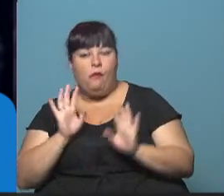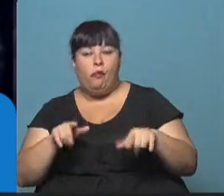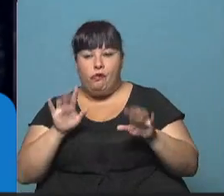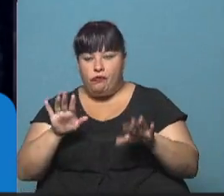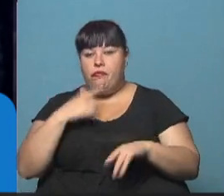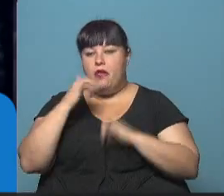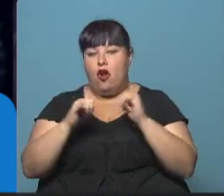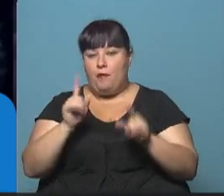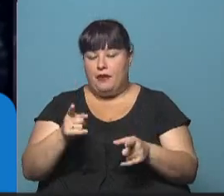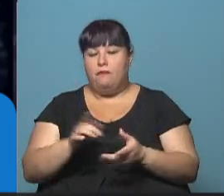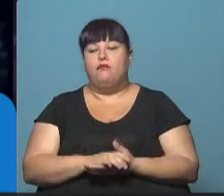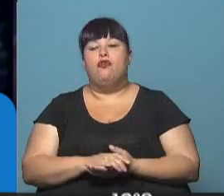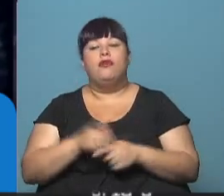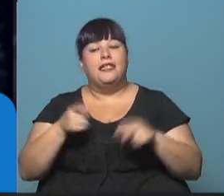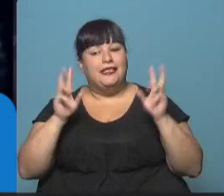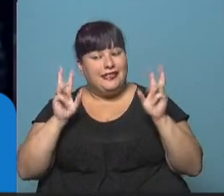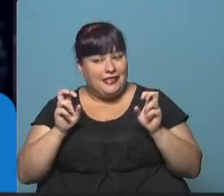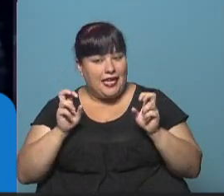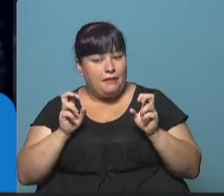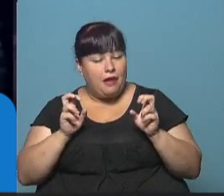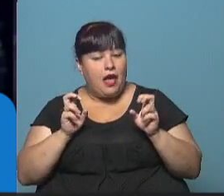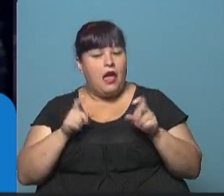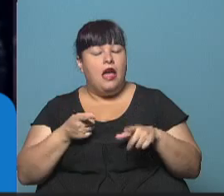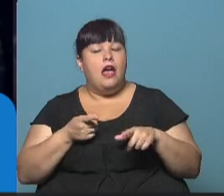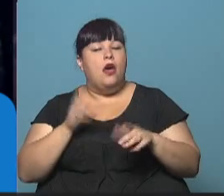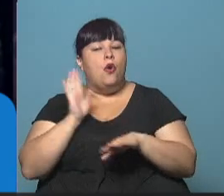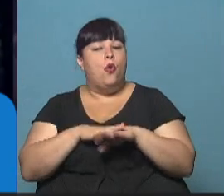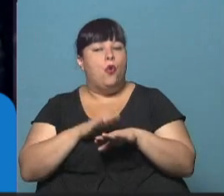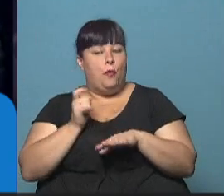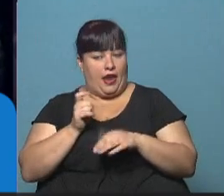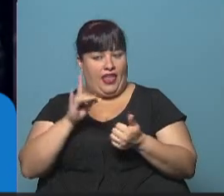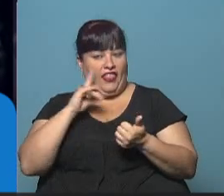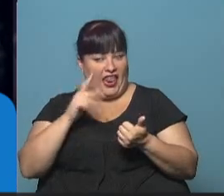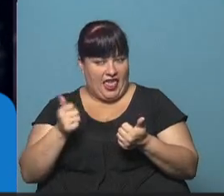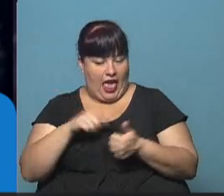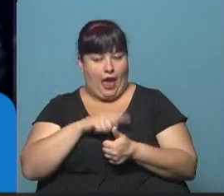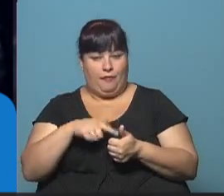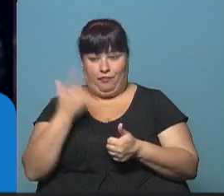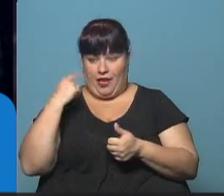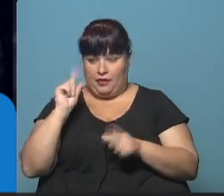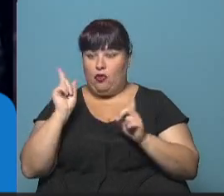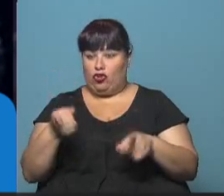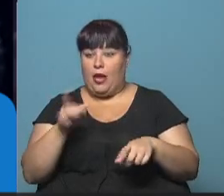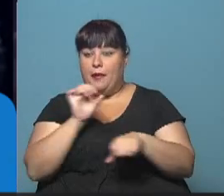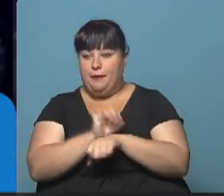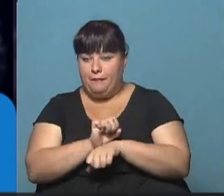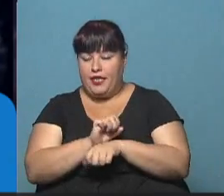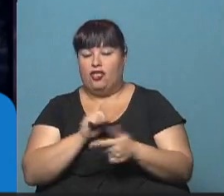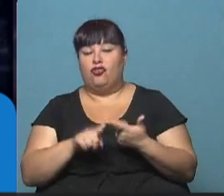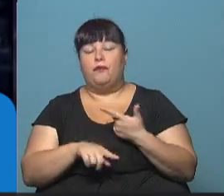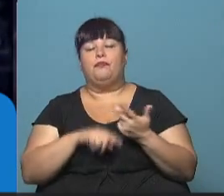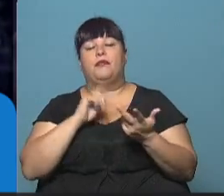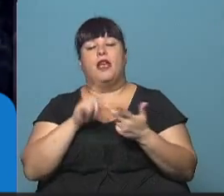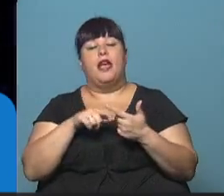También decíamos que la causa están imputados Delía, acaban de ser también